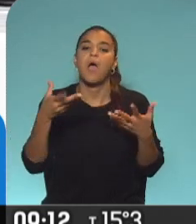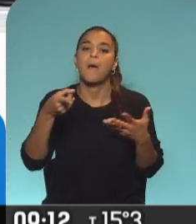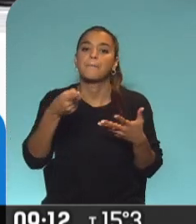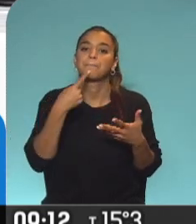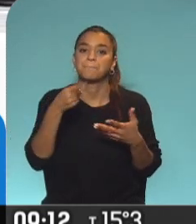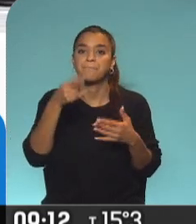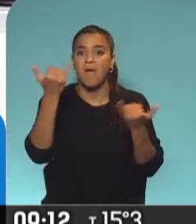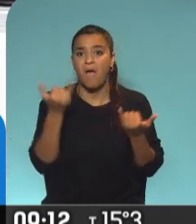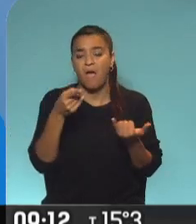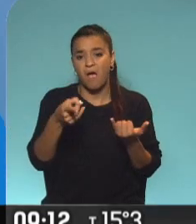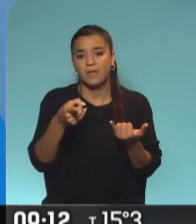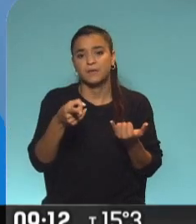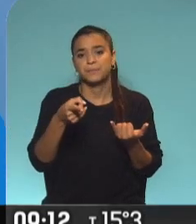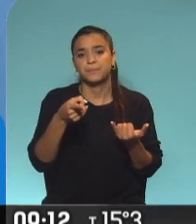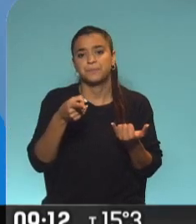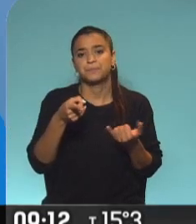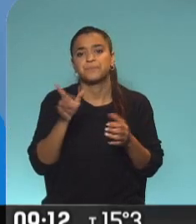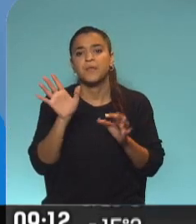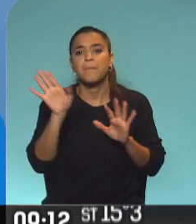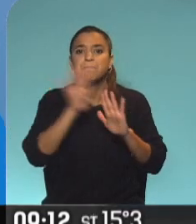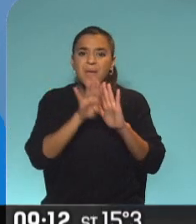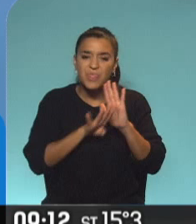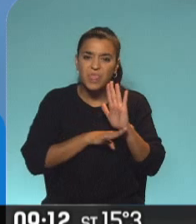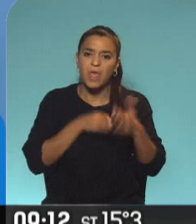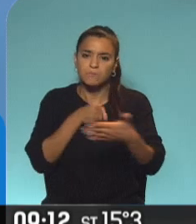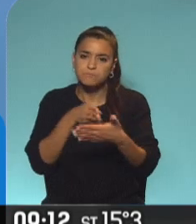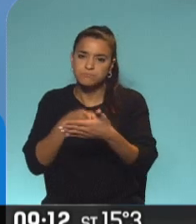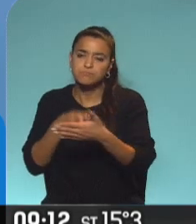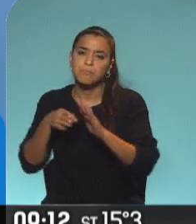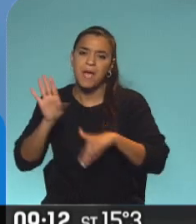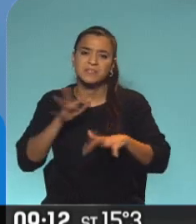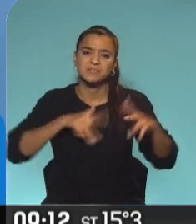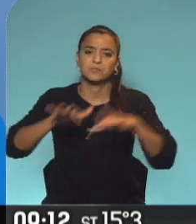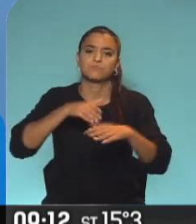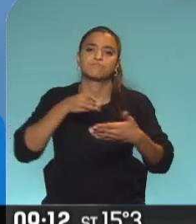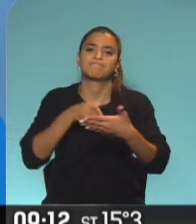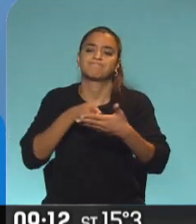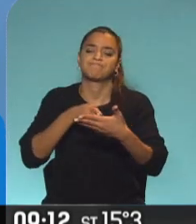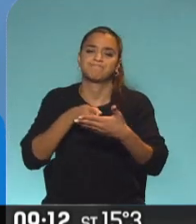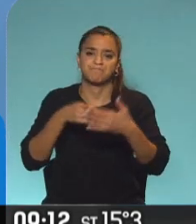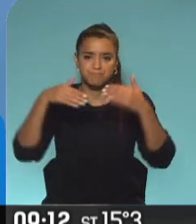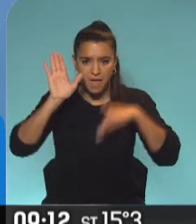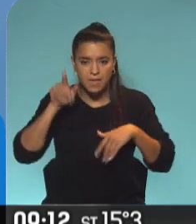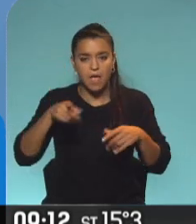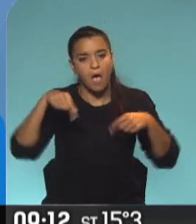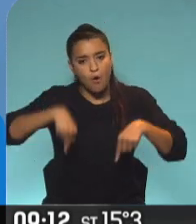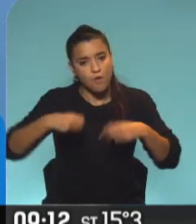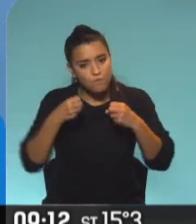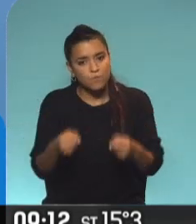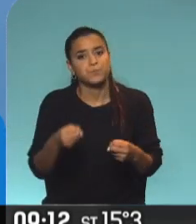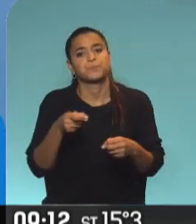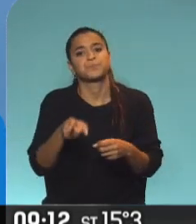han implementado medidas de mayor restricción de la circulación y se fortalece